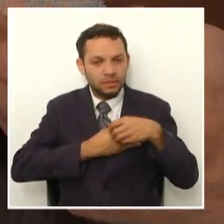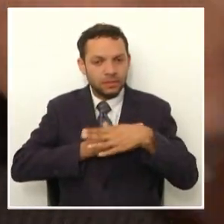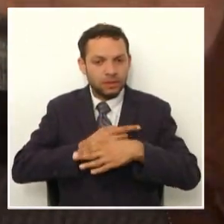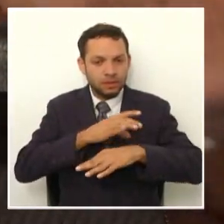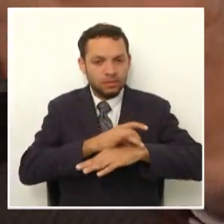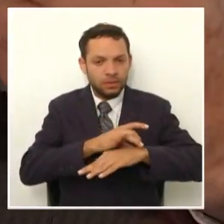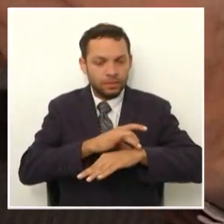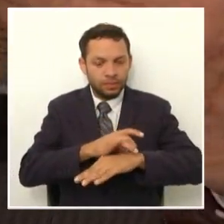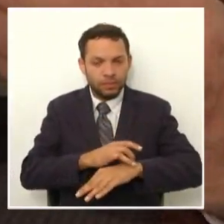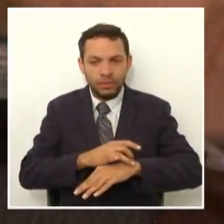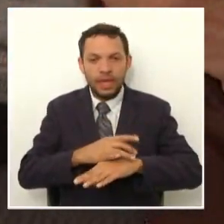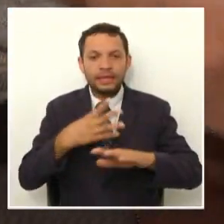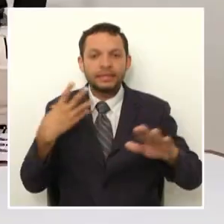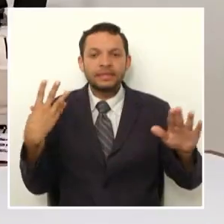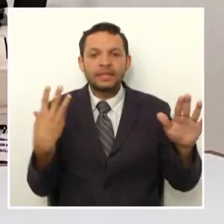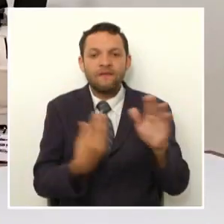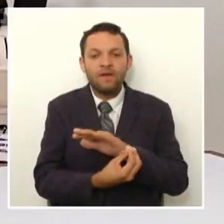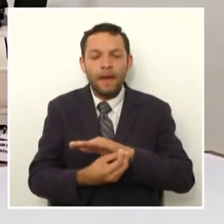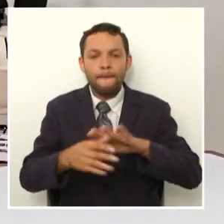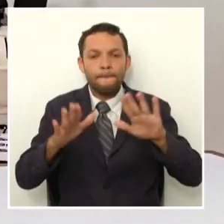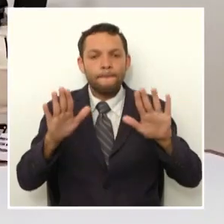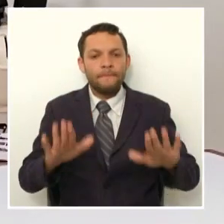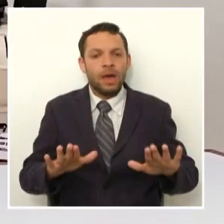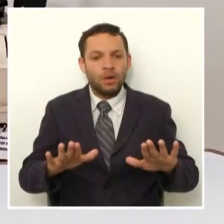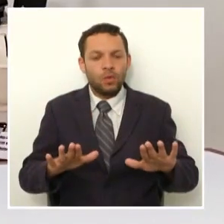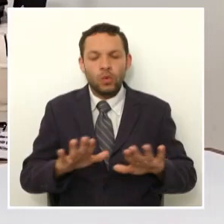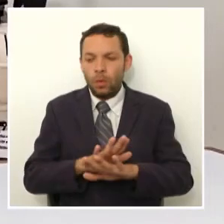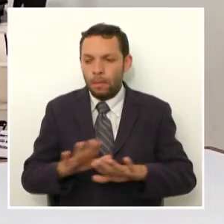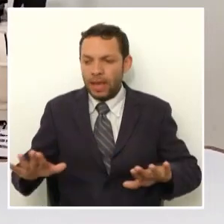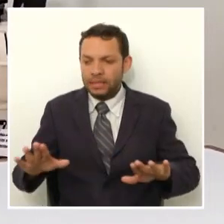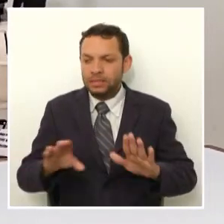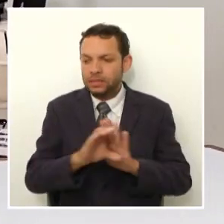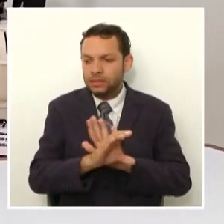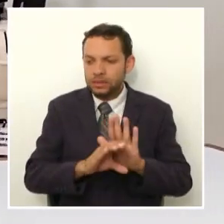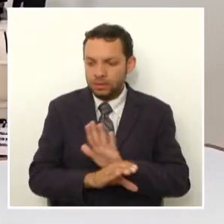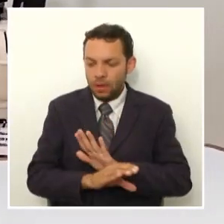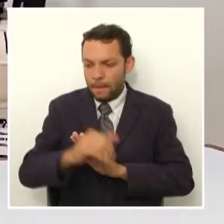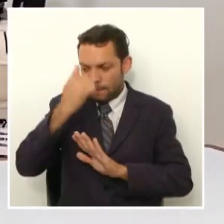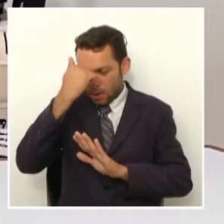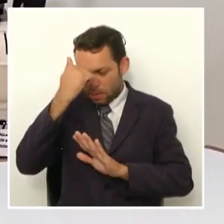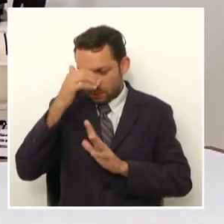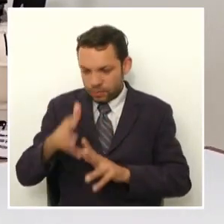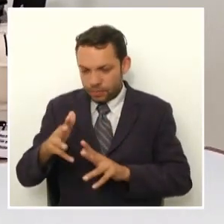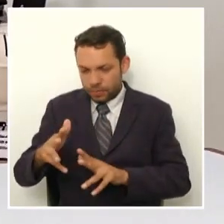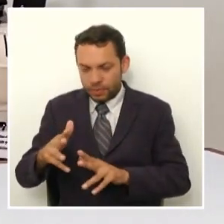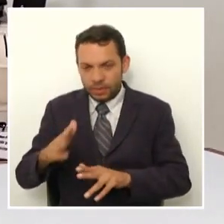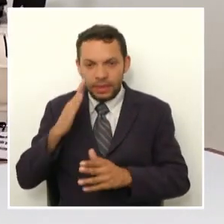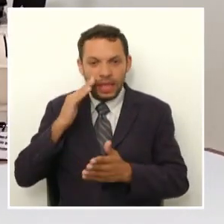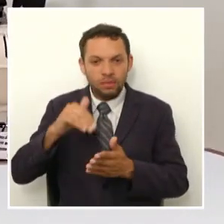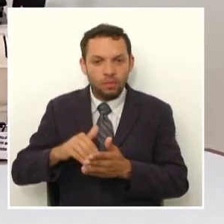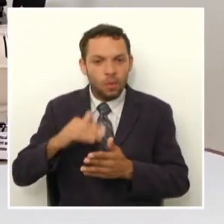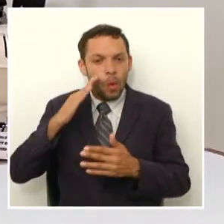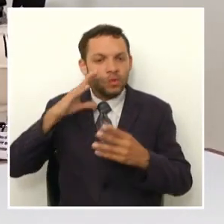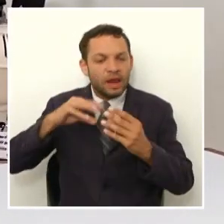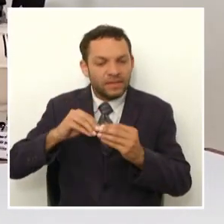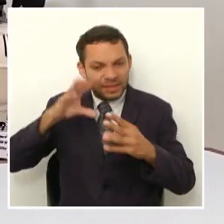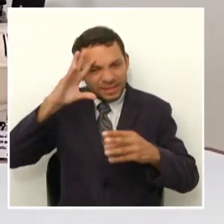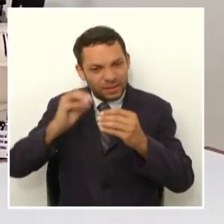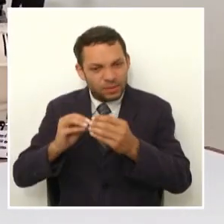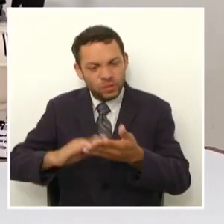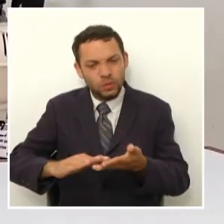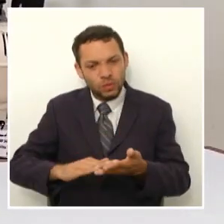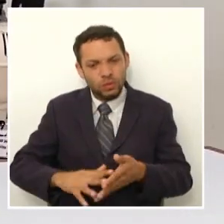los profesores y volvieron. Es decir, esto es historia, esto es historia. Y lo que hacemos aquí en el Salón de la